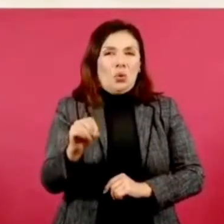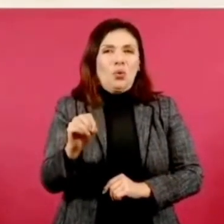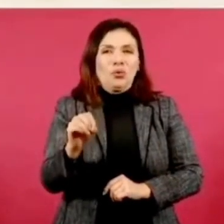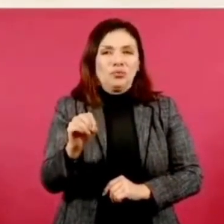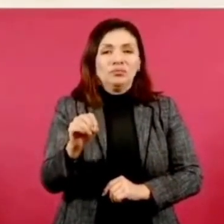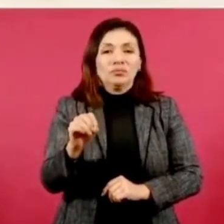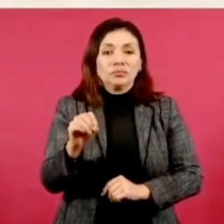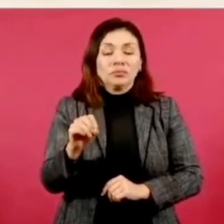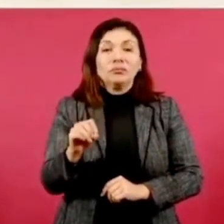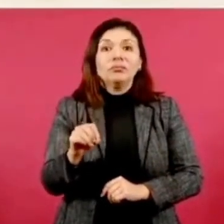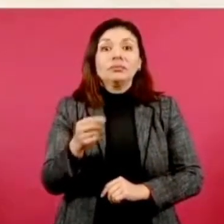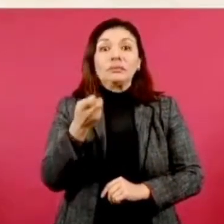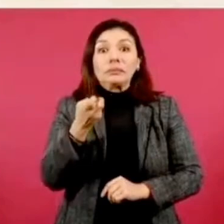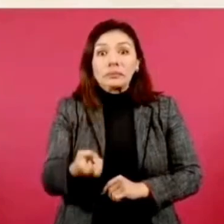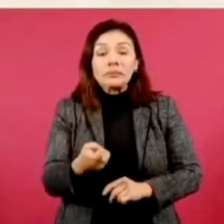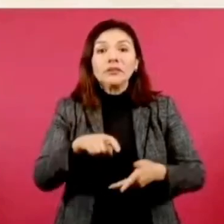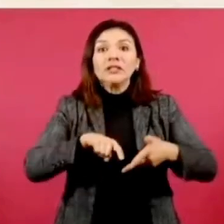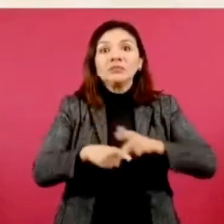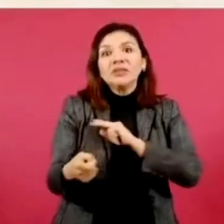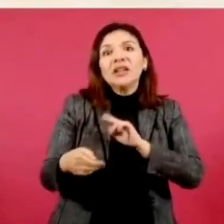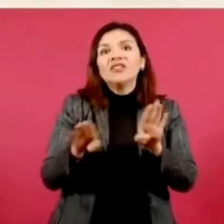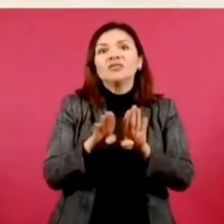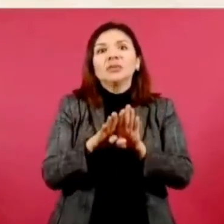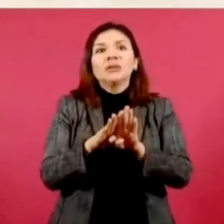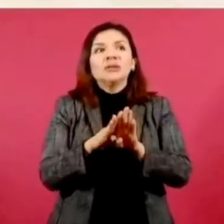y empiezan a hacer otras negociaciones